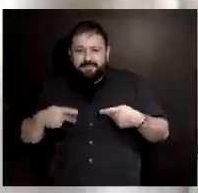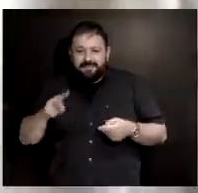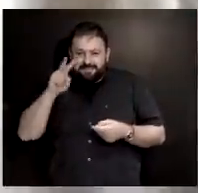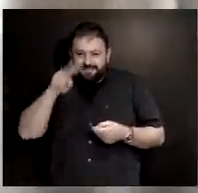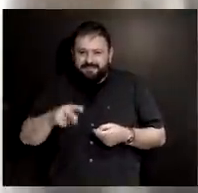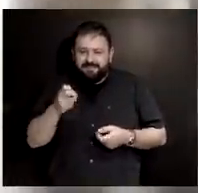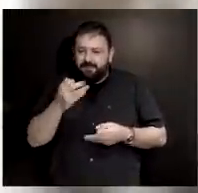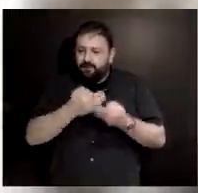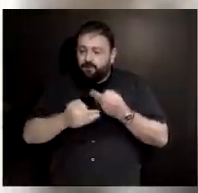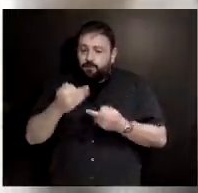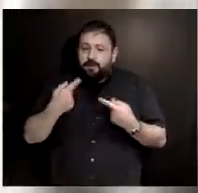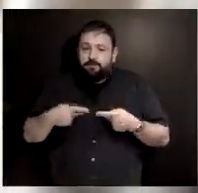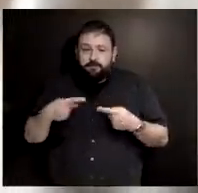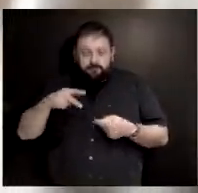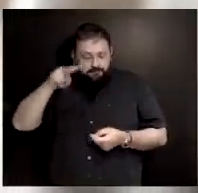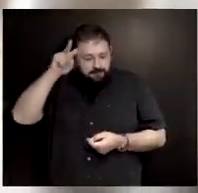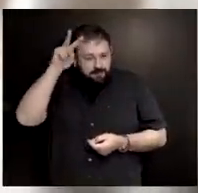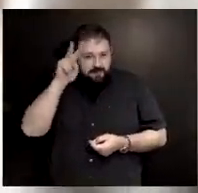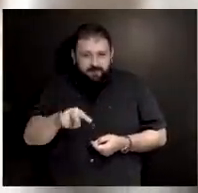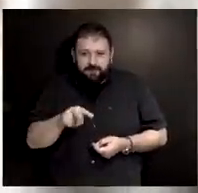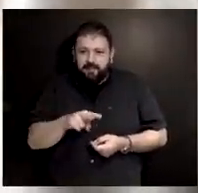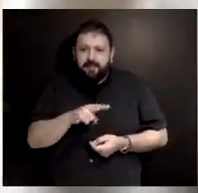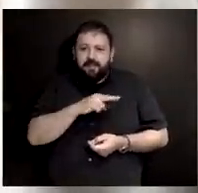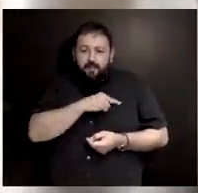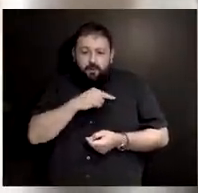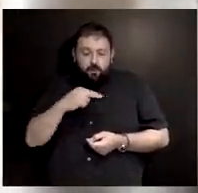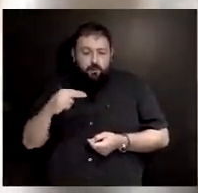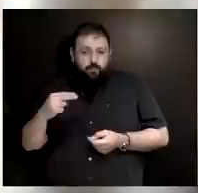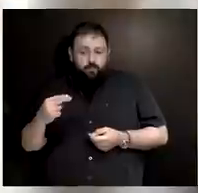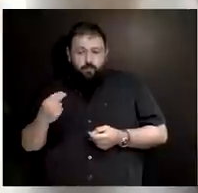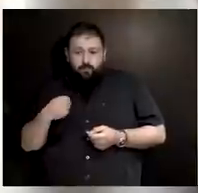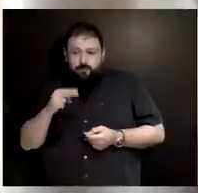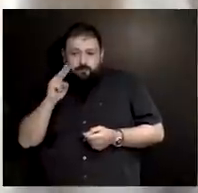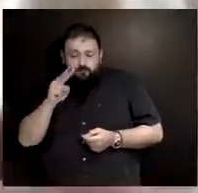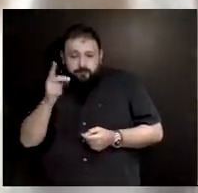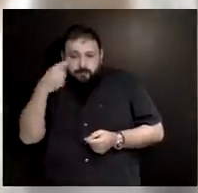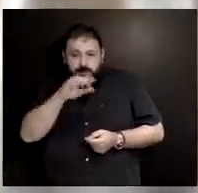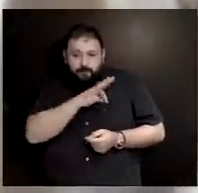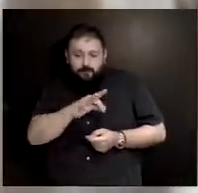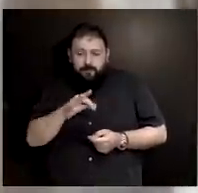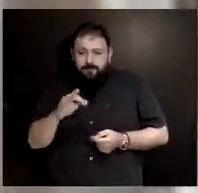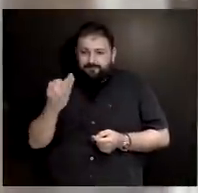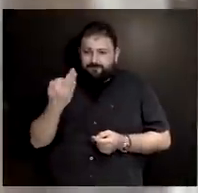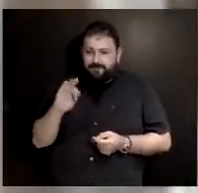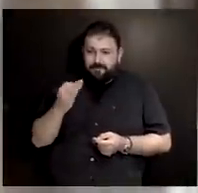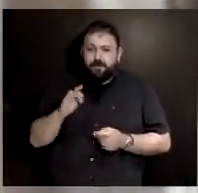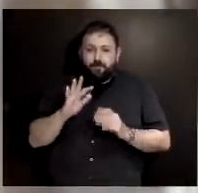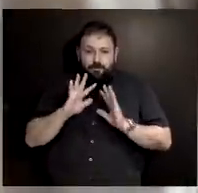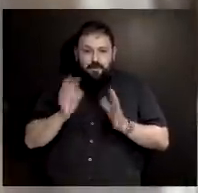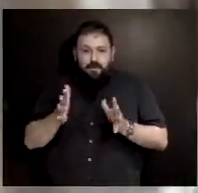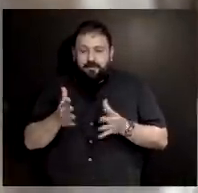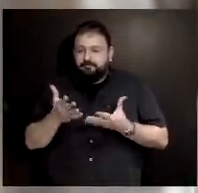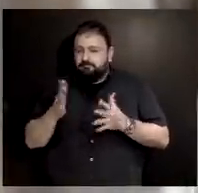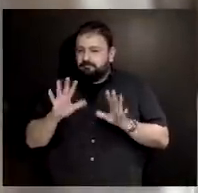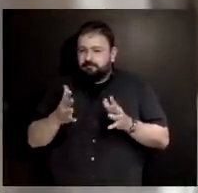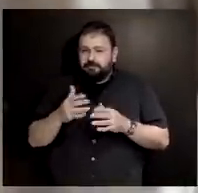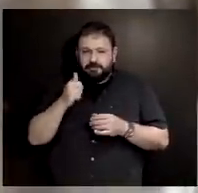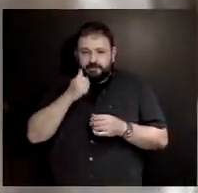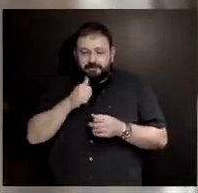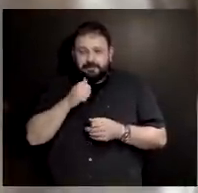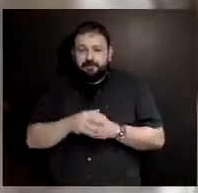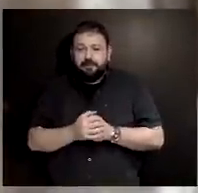de capacidad. La verdad es que nuestras probabilidades de que eso suceda para febrero, ya las hablamos, pues son prácticamente